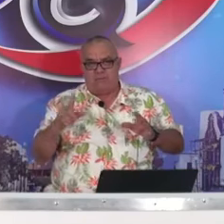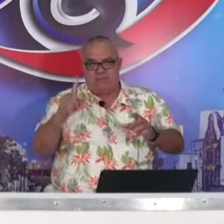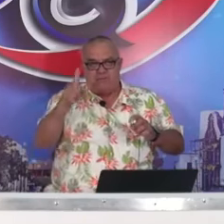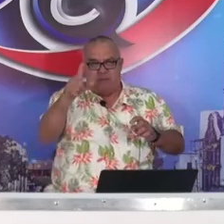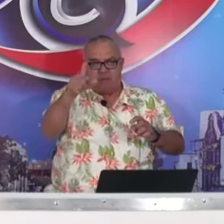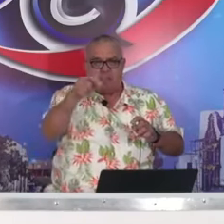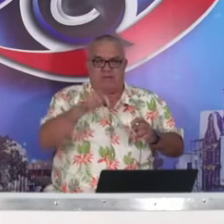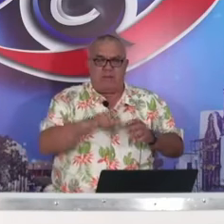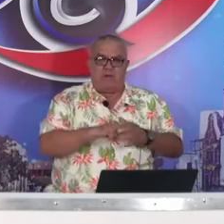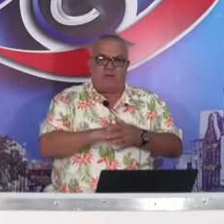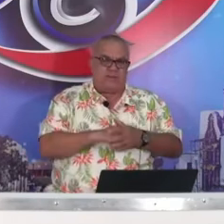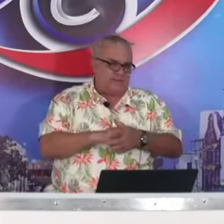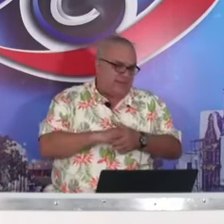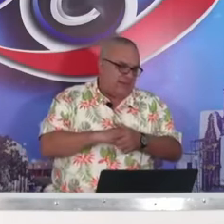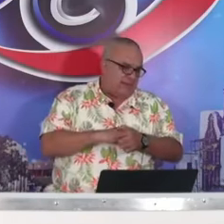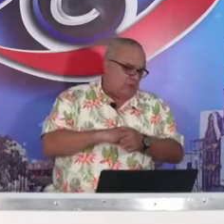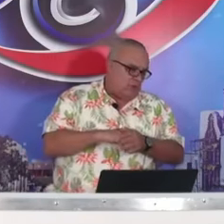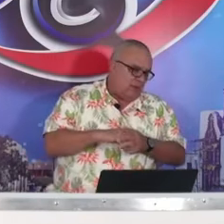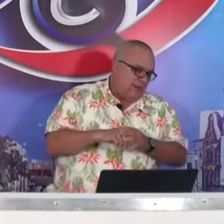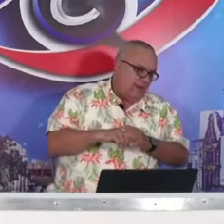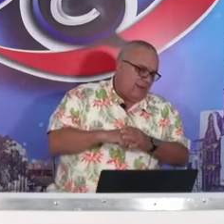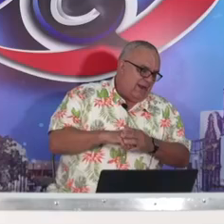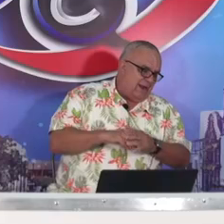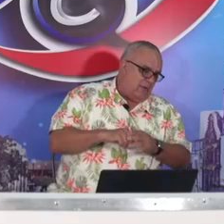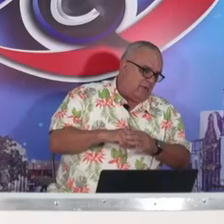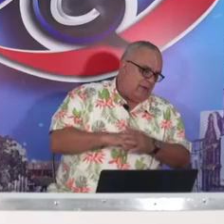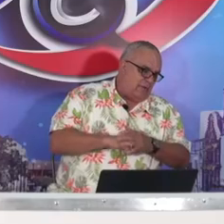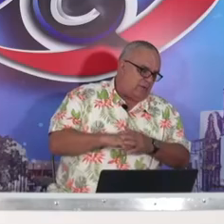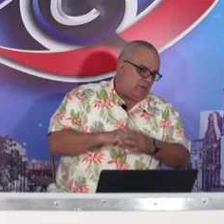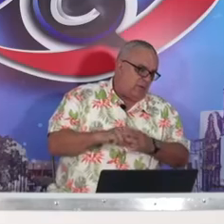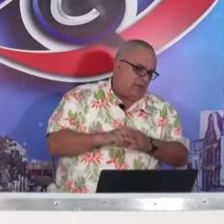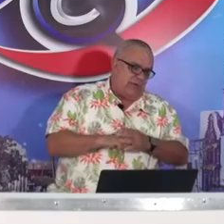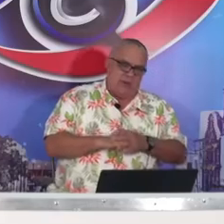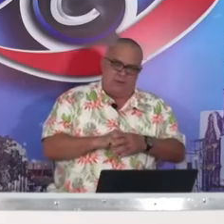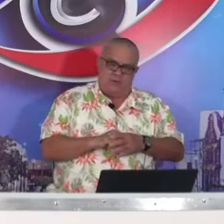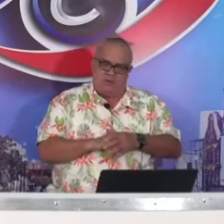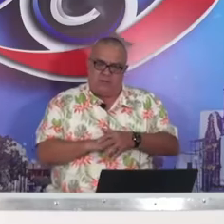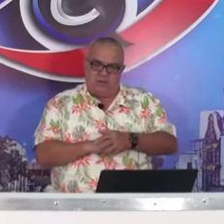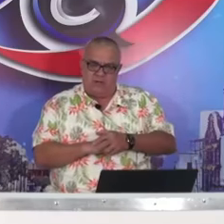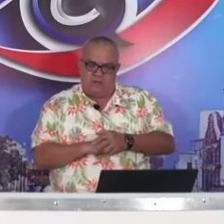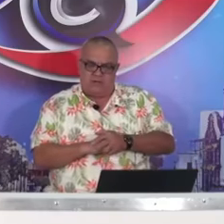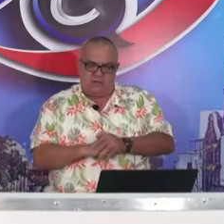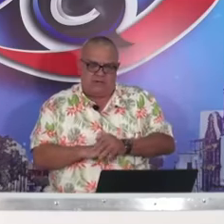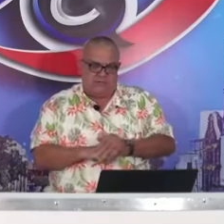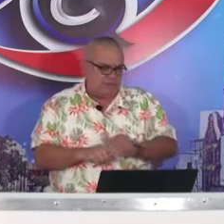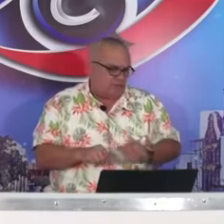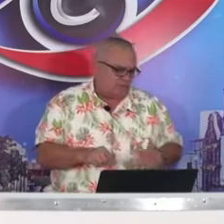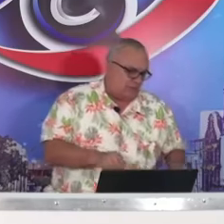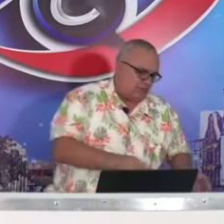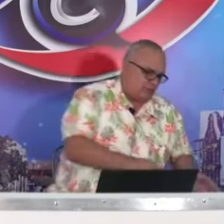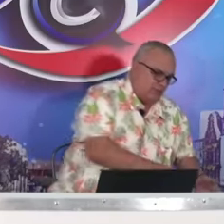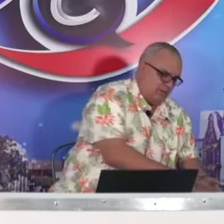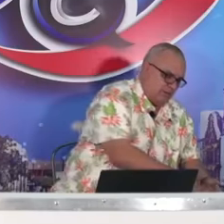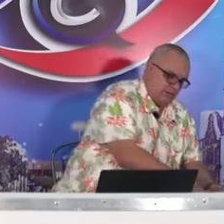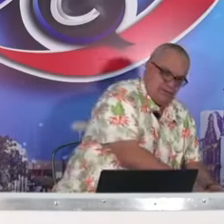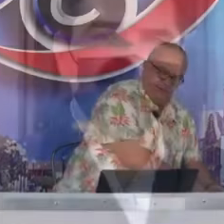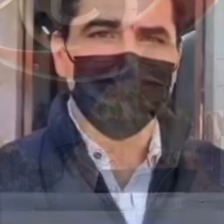y vamos a ver lo que nos dice el director de Movilidad y Transporte, Alfredo Torrenora, en esta entrevista que le hicimos